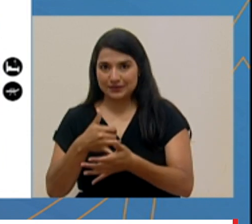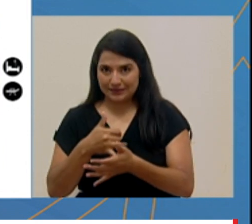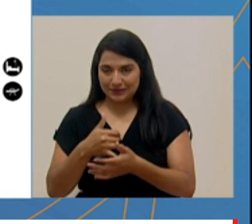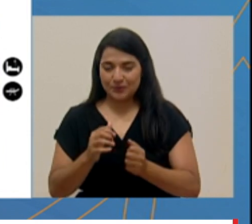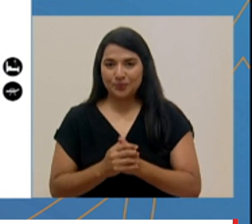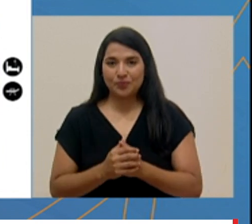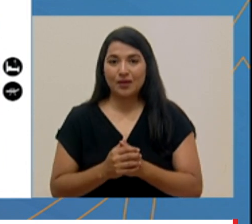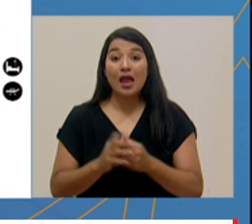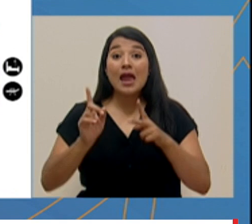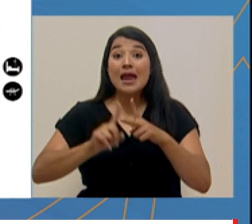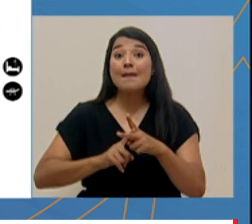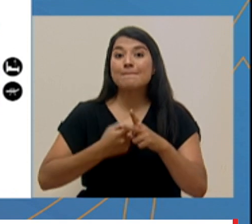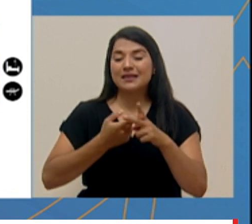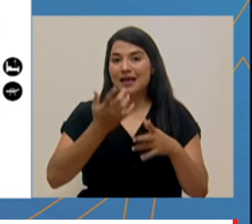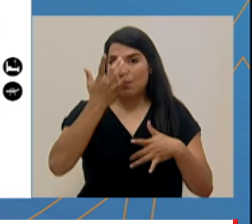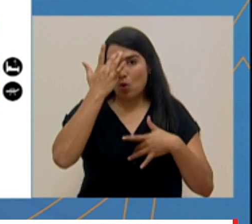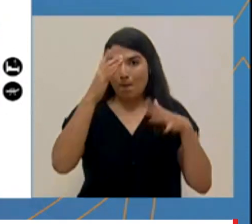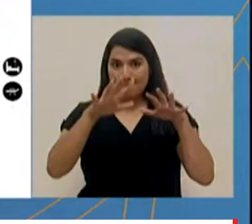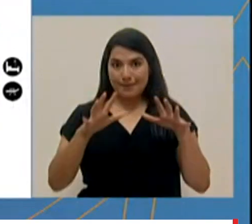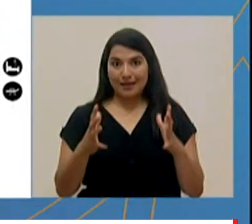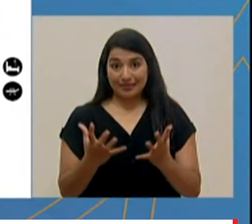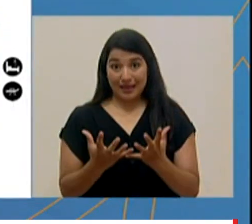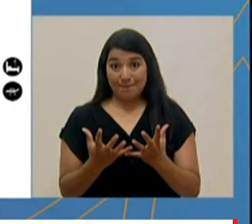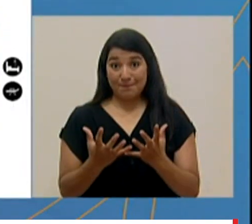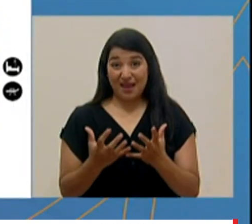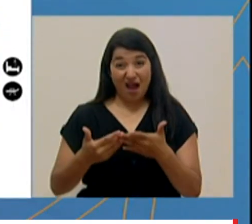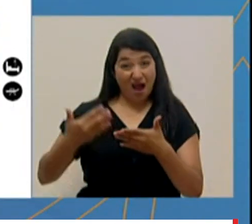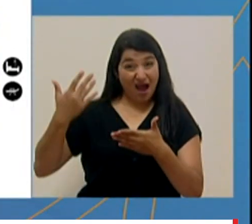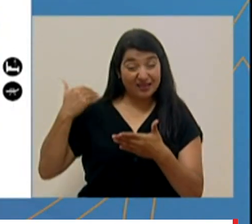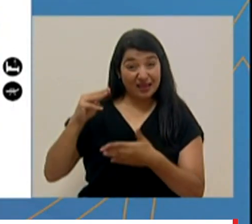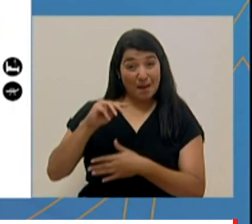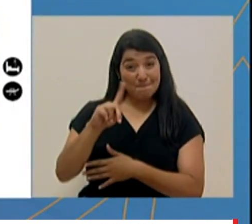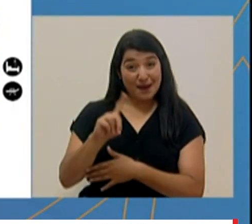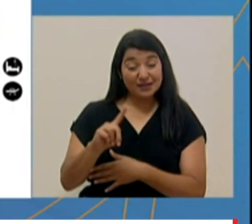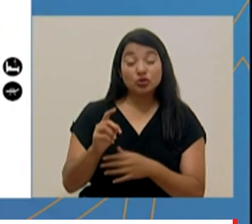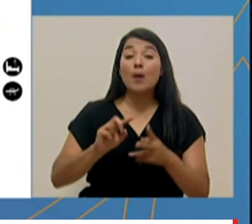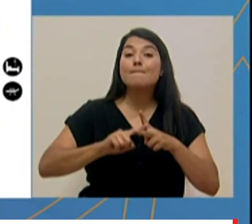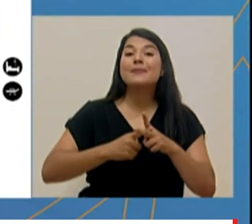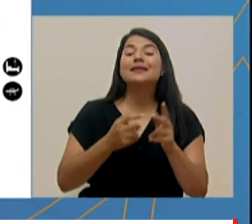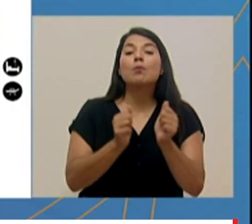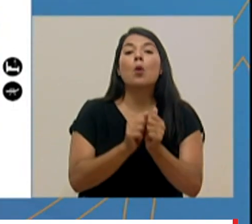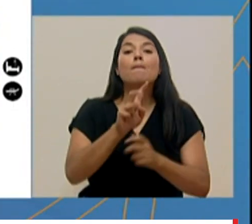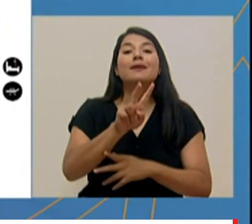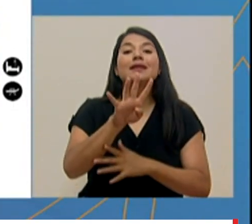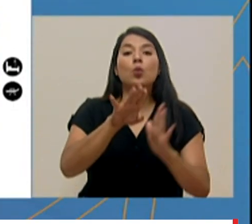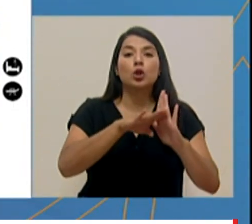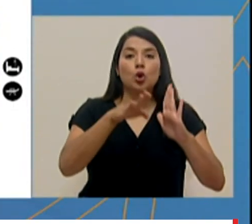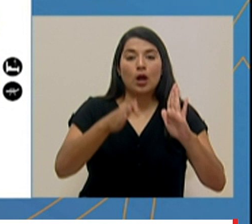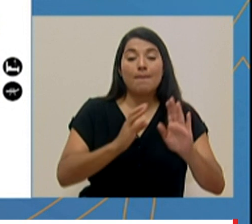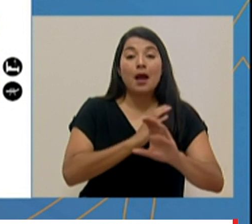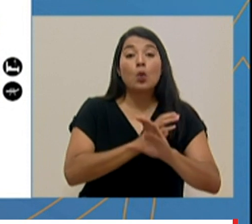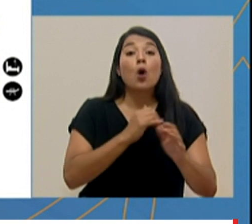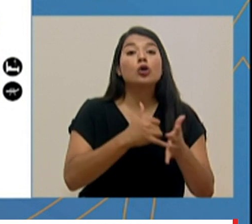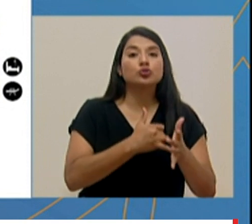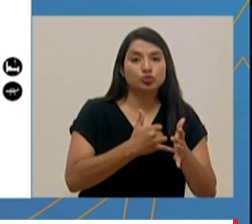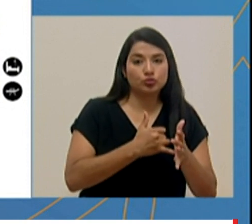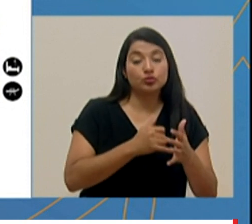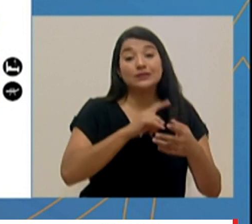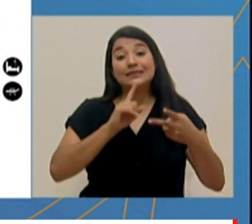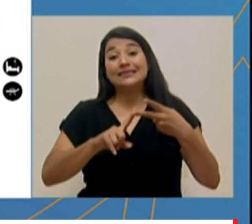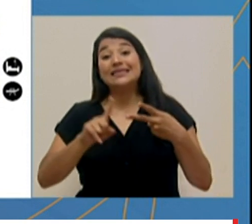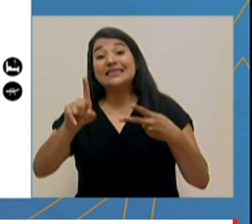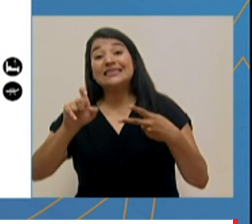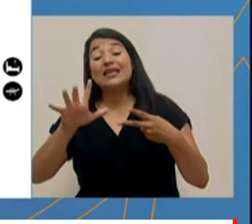Empezamos esta pandemia con 24 camas de cuidados intensivos y